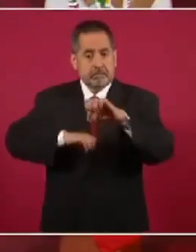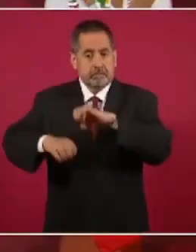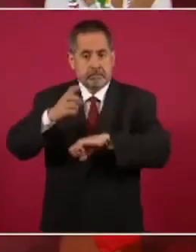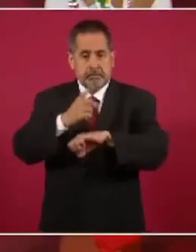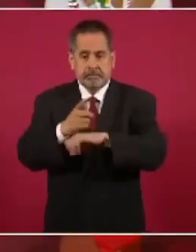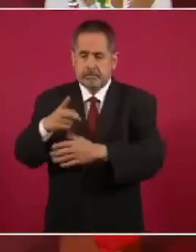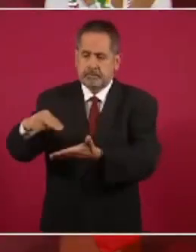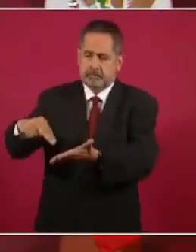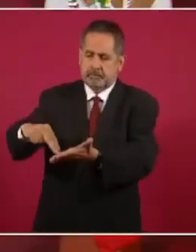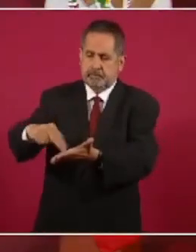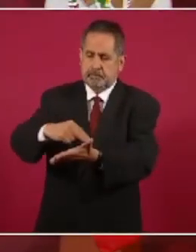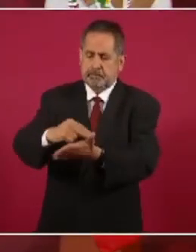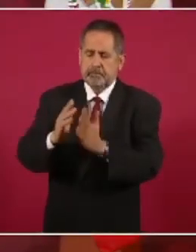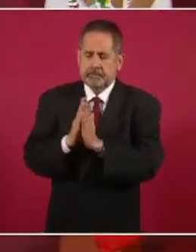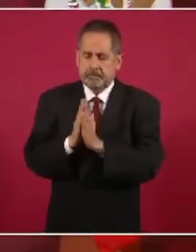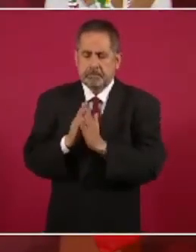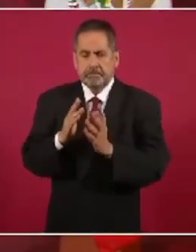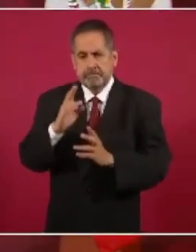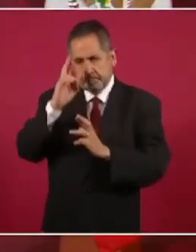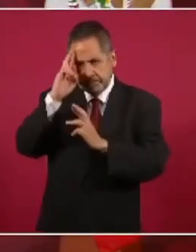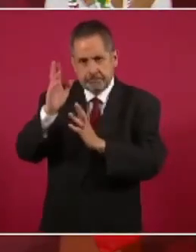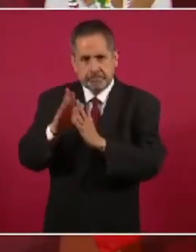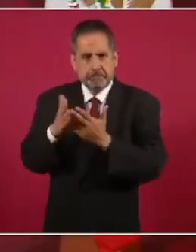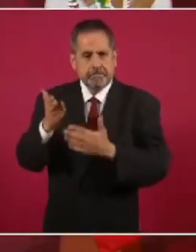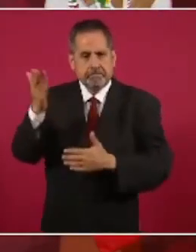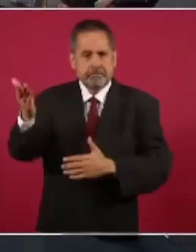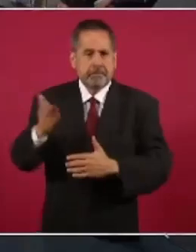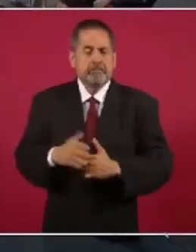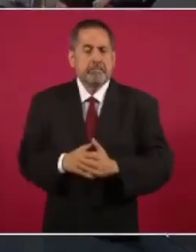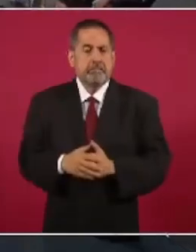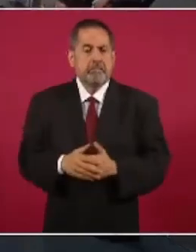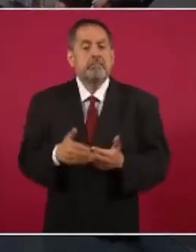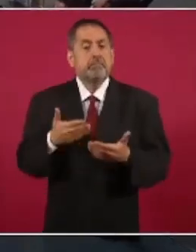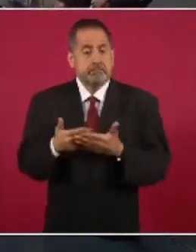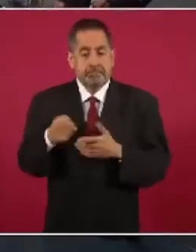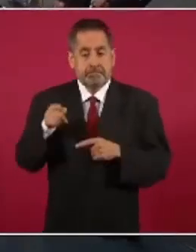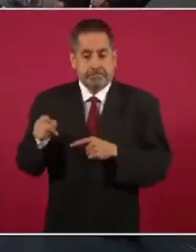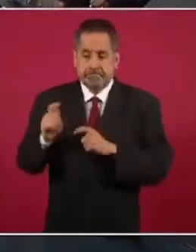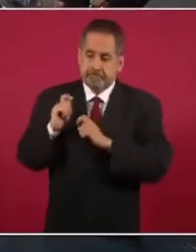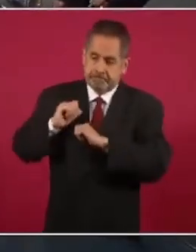firmó también el libro de condolencias y